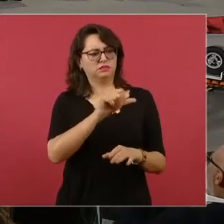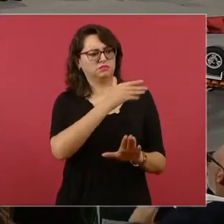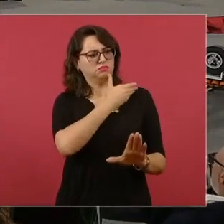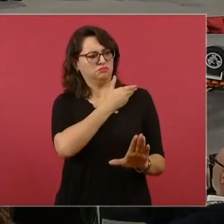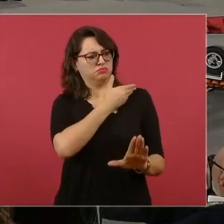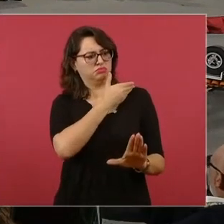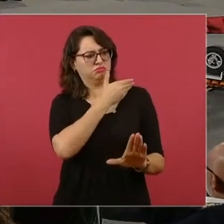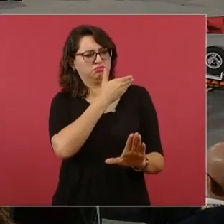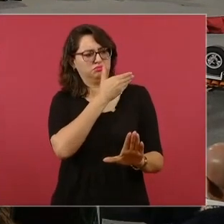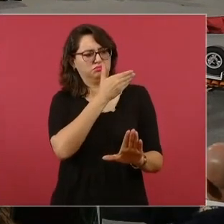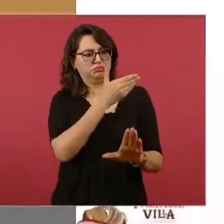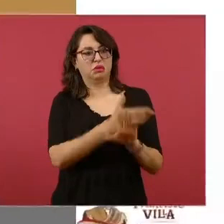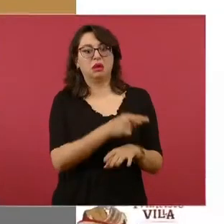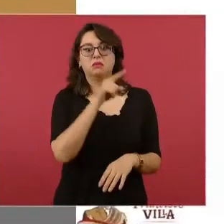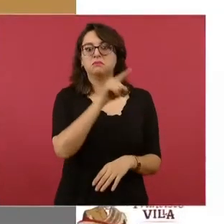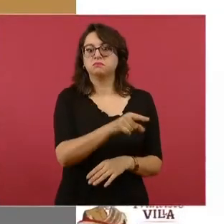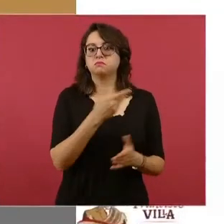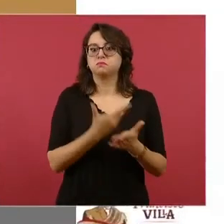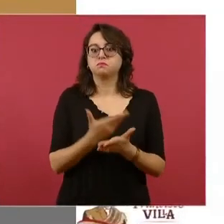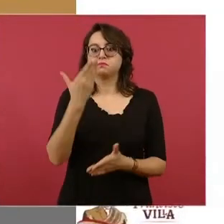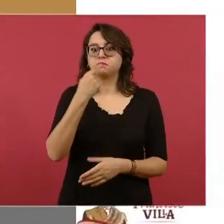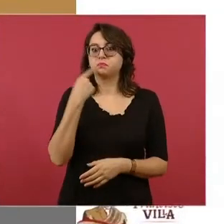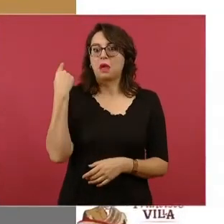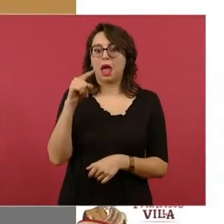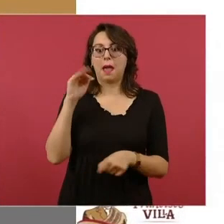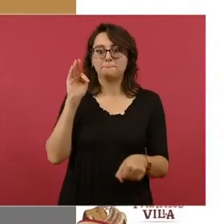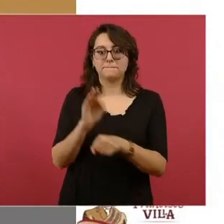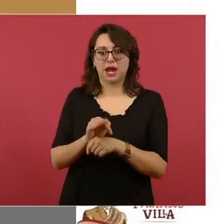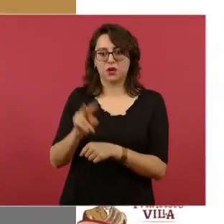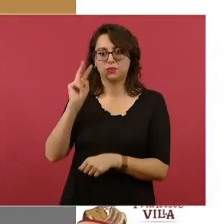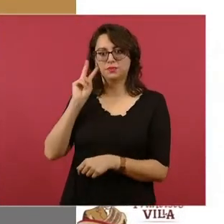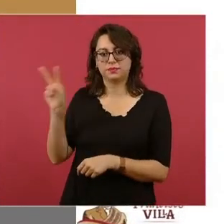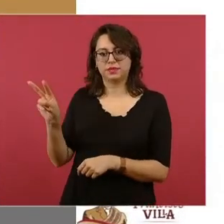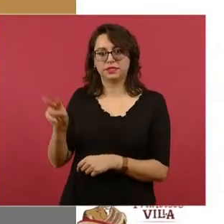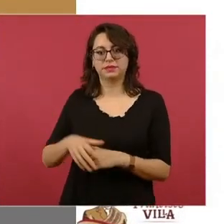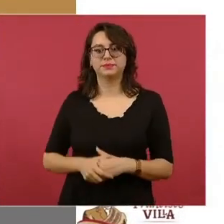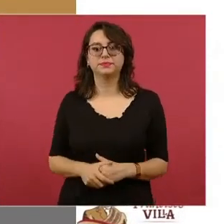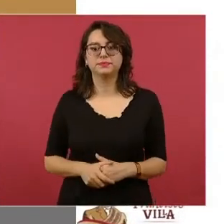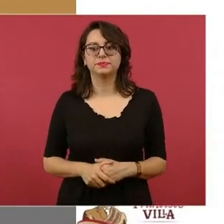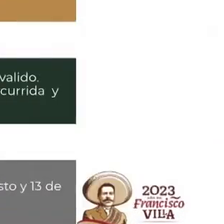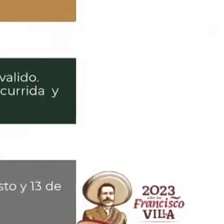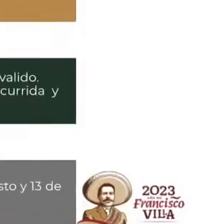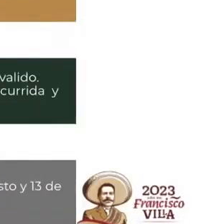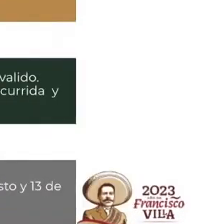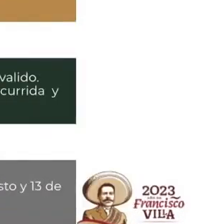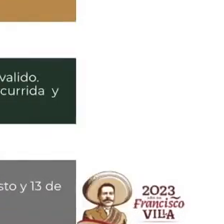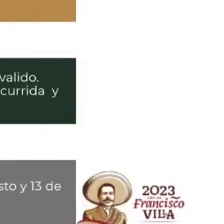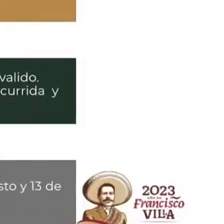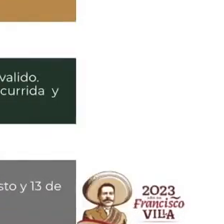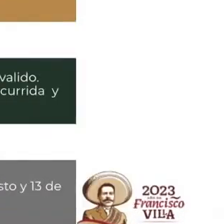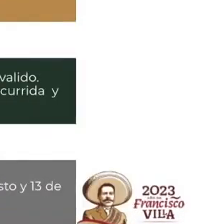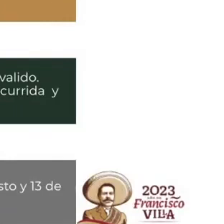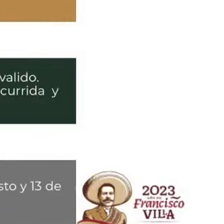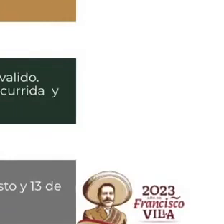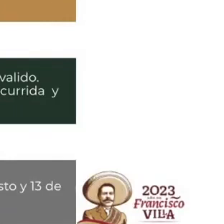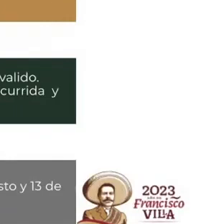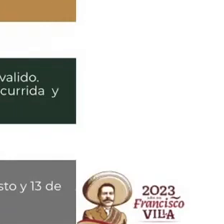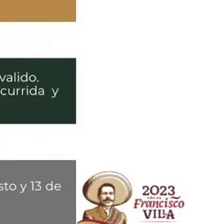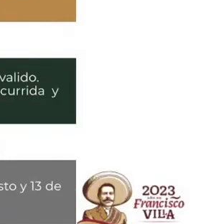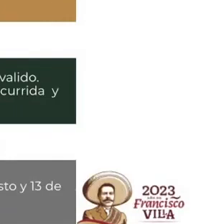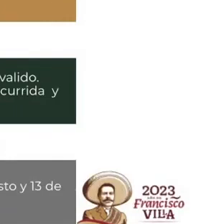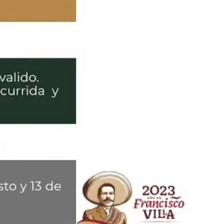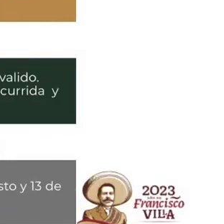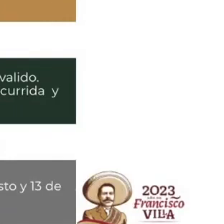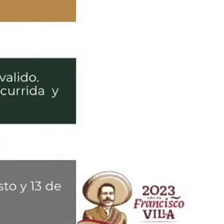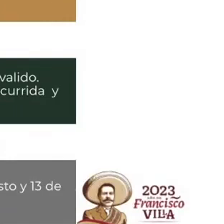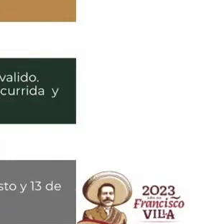un amparo para impedir que la autoridad fiscal concluyera esta visita de revisión que tiene por objeto determinar si se